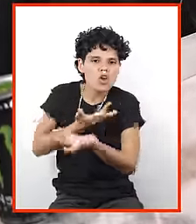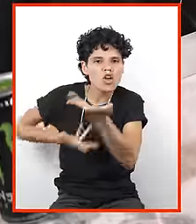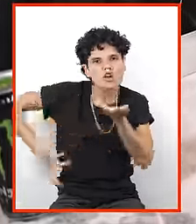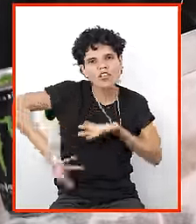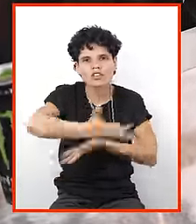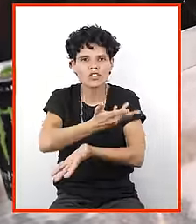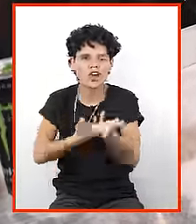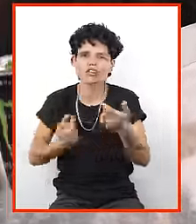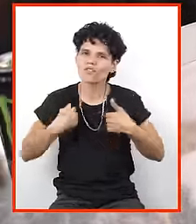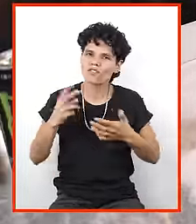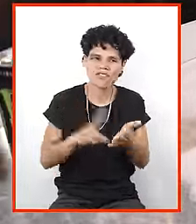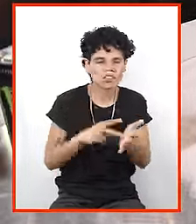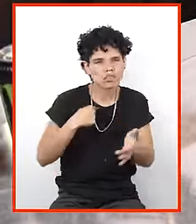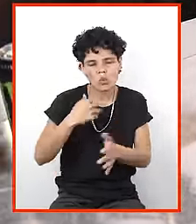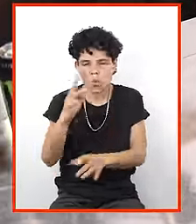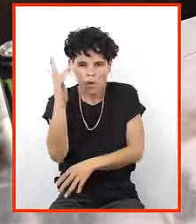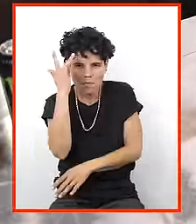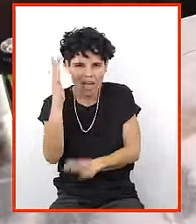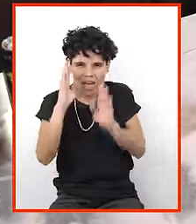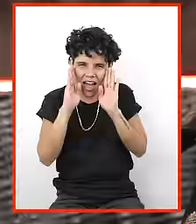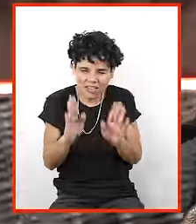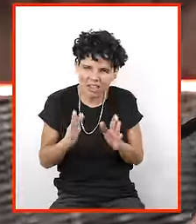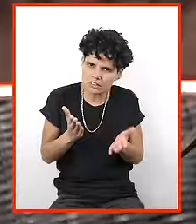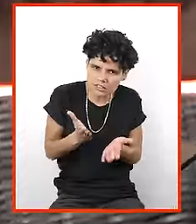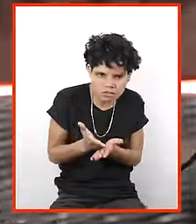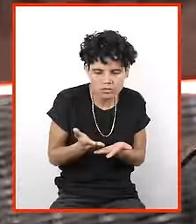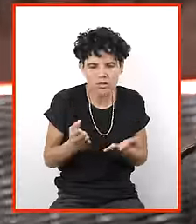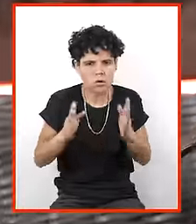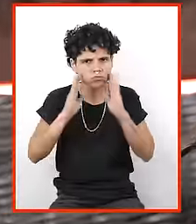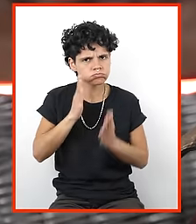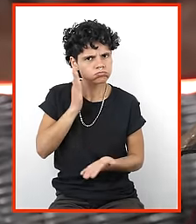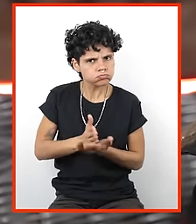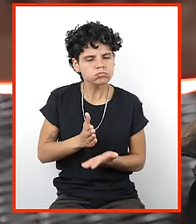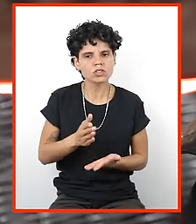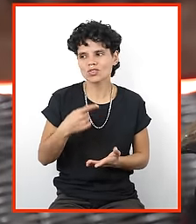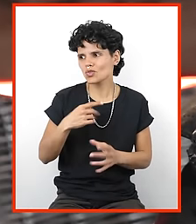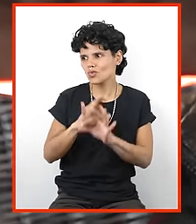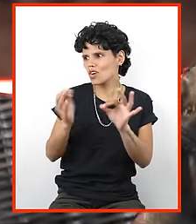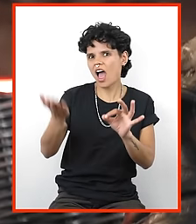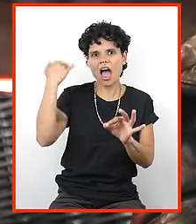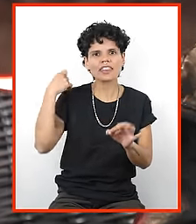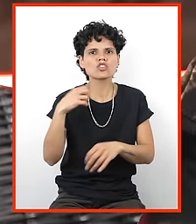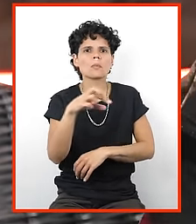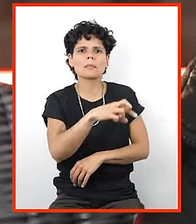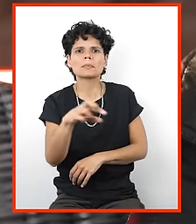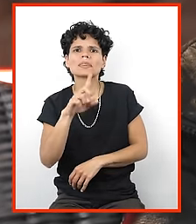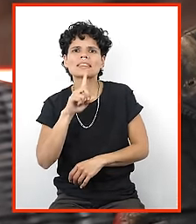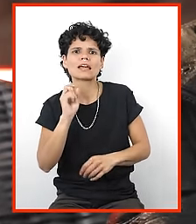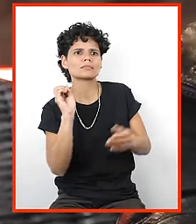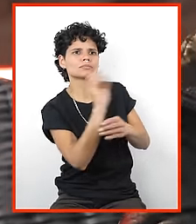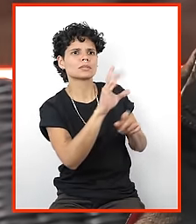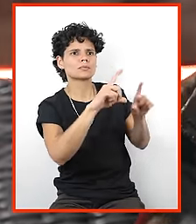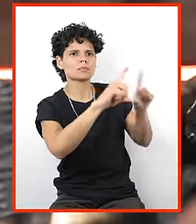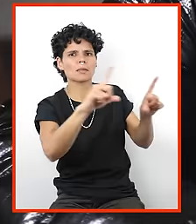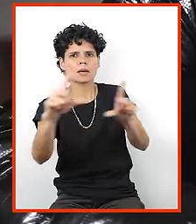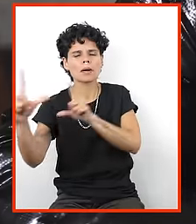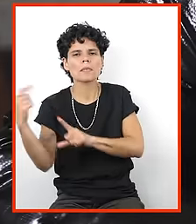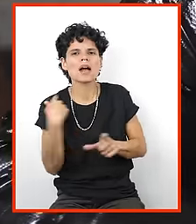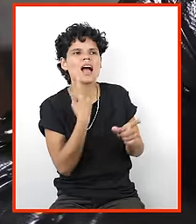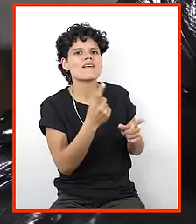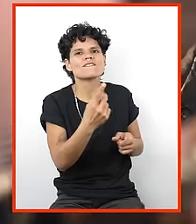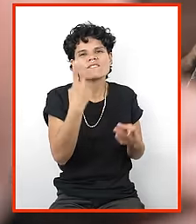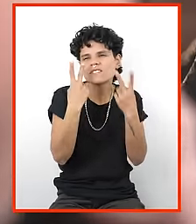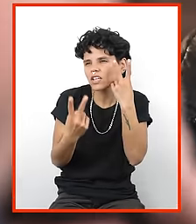otra manera, ¿cachai? Yo soy súper matea en el sentido como me tocó hacer esto que nunca había hecho. Hice un PowerPoint con todas las